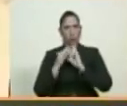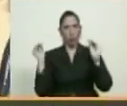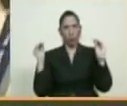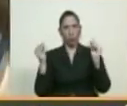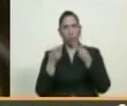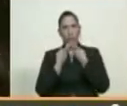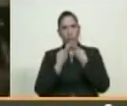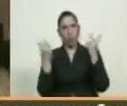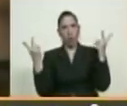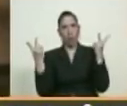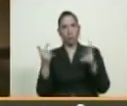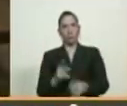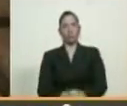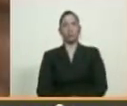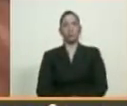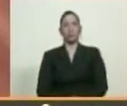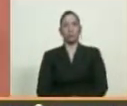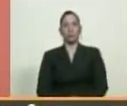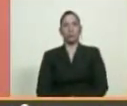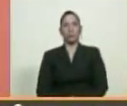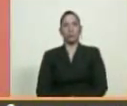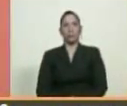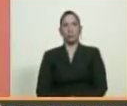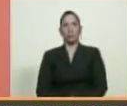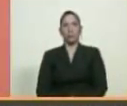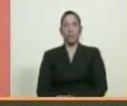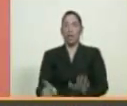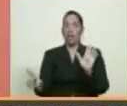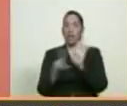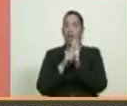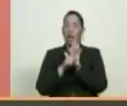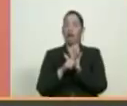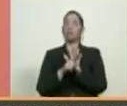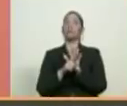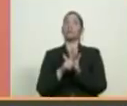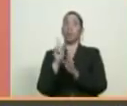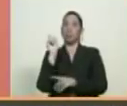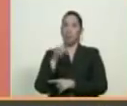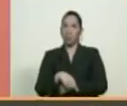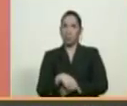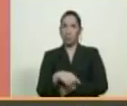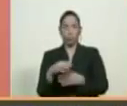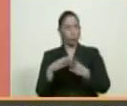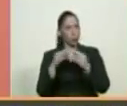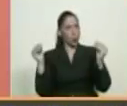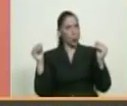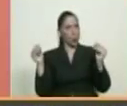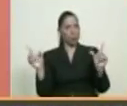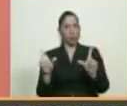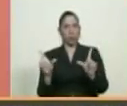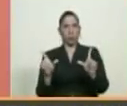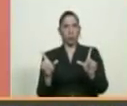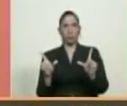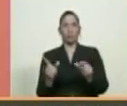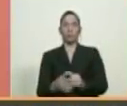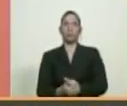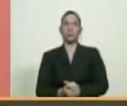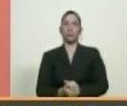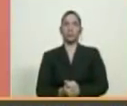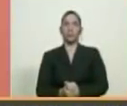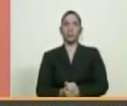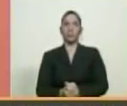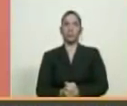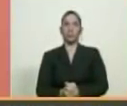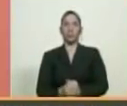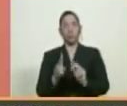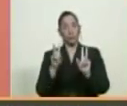publicar en todos los medios, además de la Gaceta Oficial, por supuesto, vamos a publicar en todos los medios impresos y radioeléctricos los